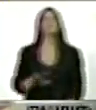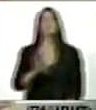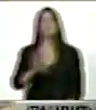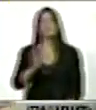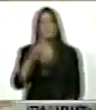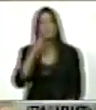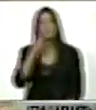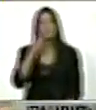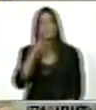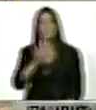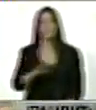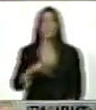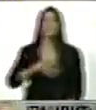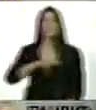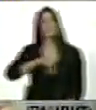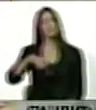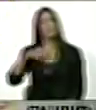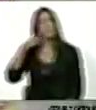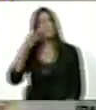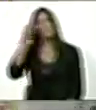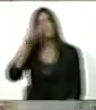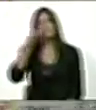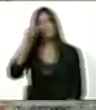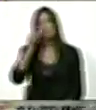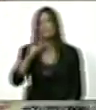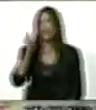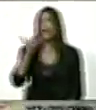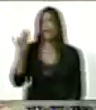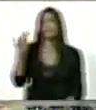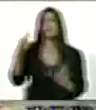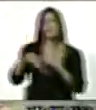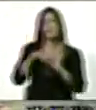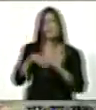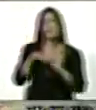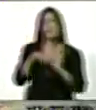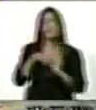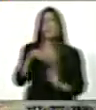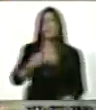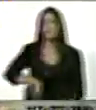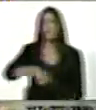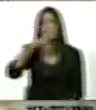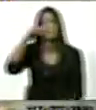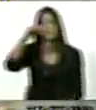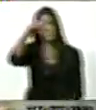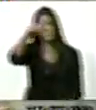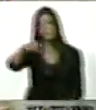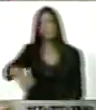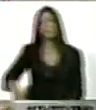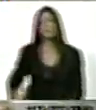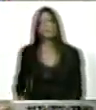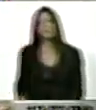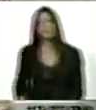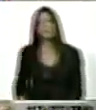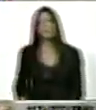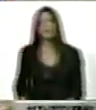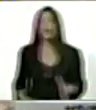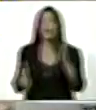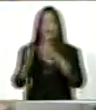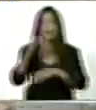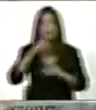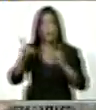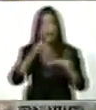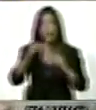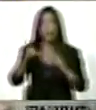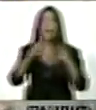Fíjese, nosotros pensamos, lo ha dicho en repetidas oportunidades el presidente Nicolás Maduro, que el diálogo y la